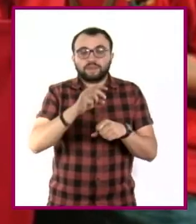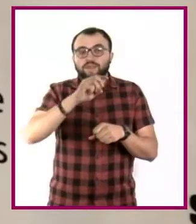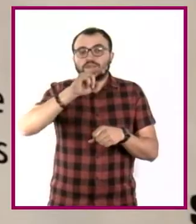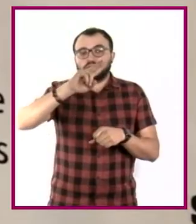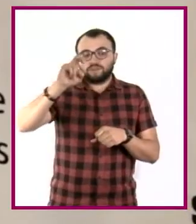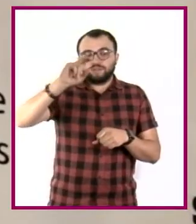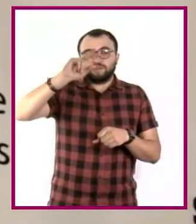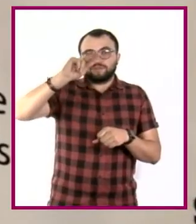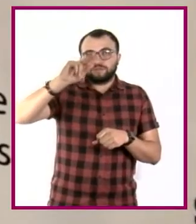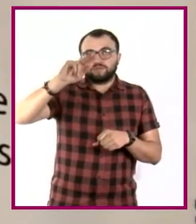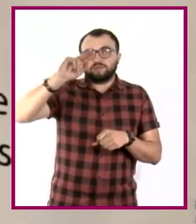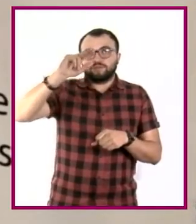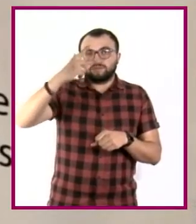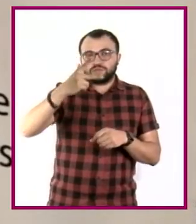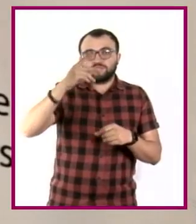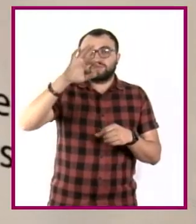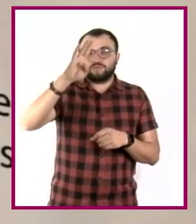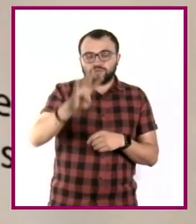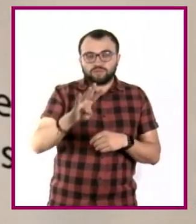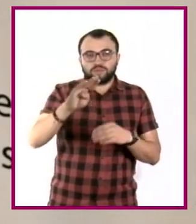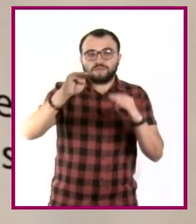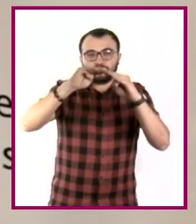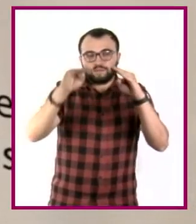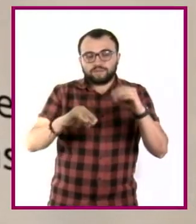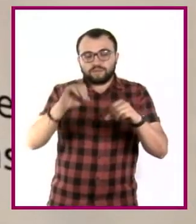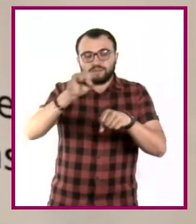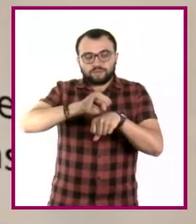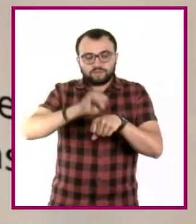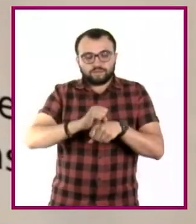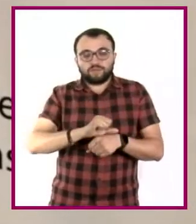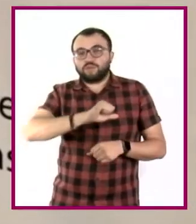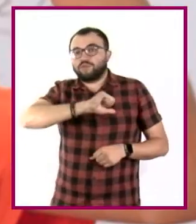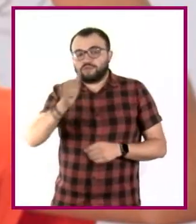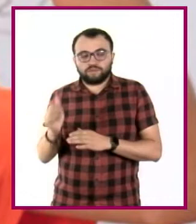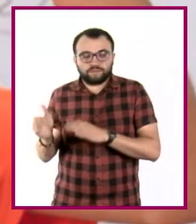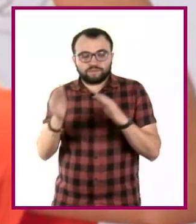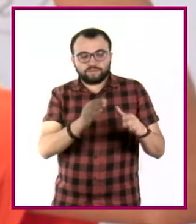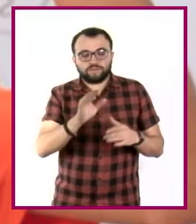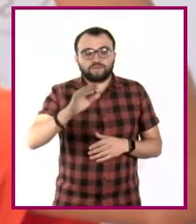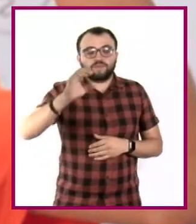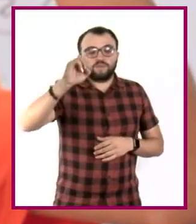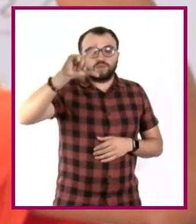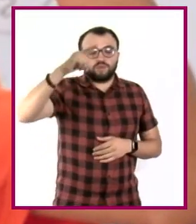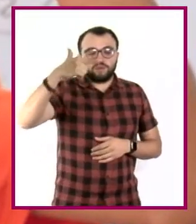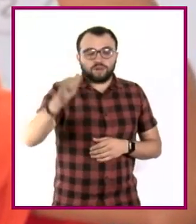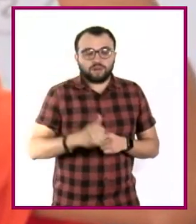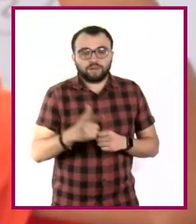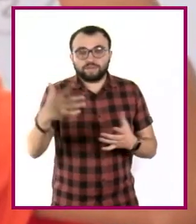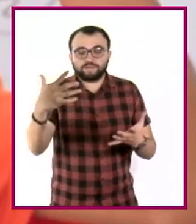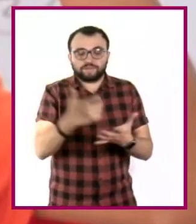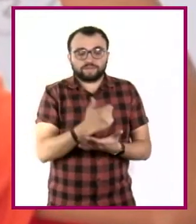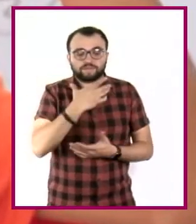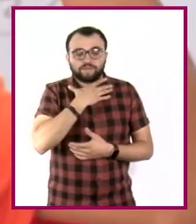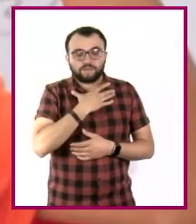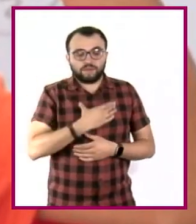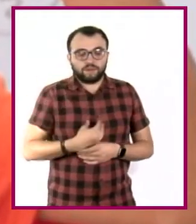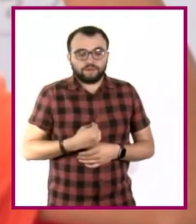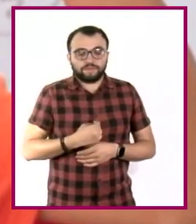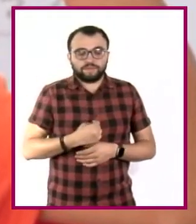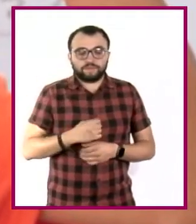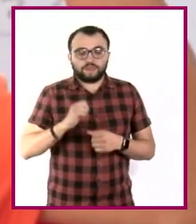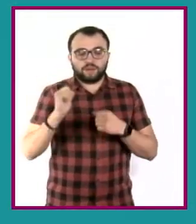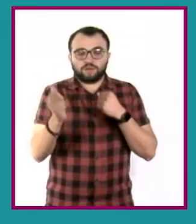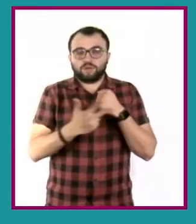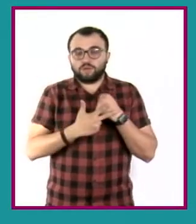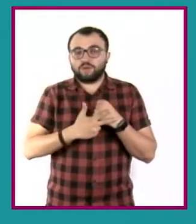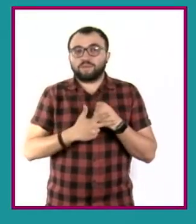diferentes. Otro caso de éxito es de la mexicana Olga Medrano Martín del Campo, quien ganó la Olimpiada Europea de